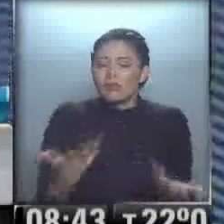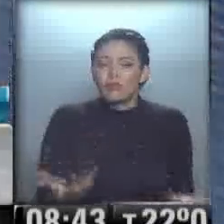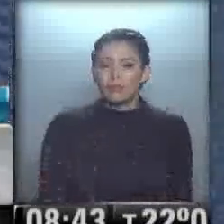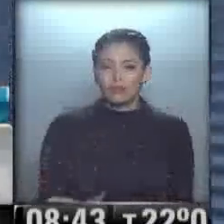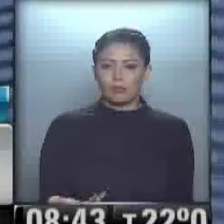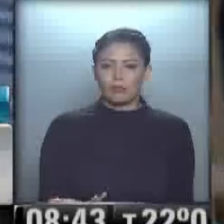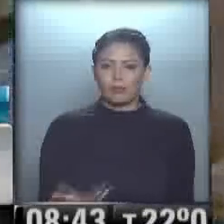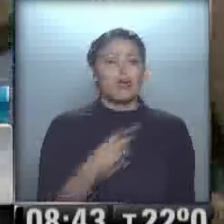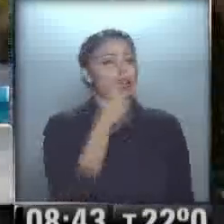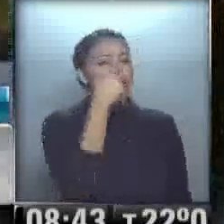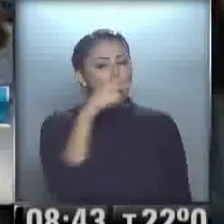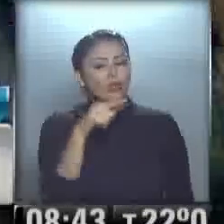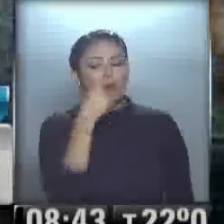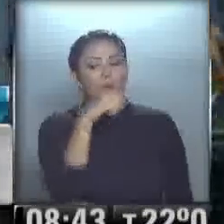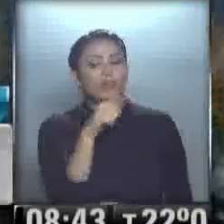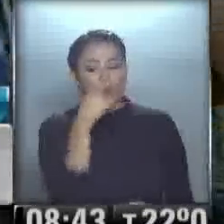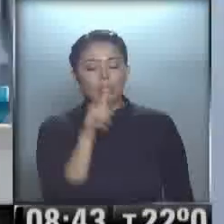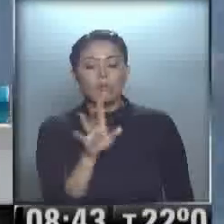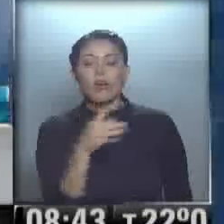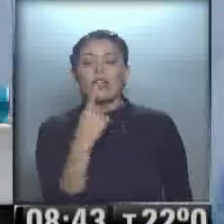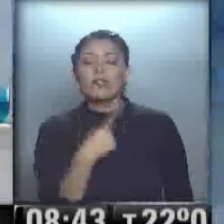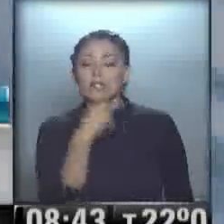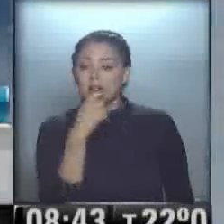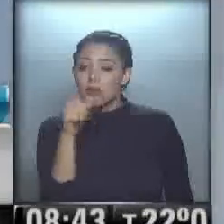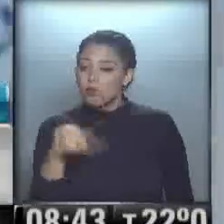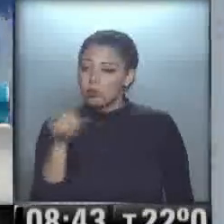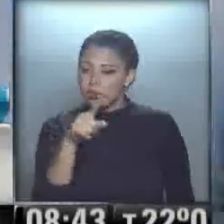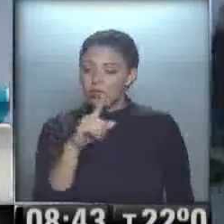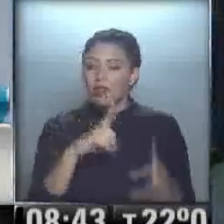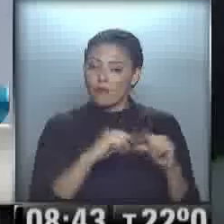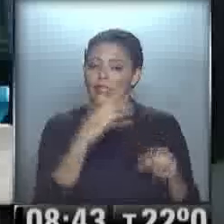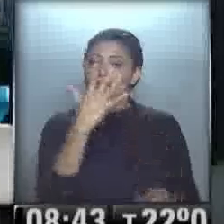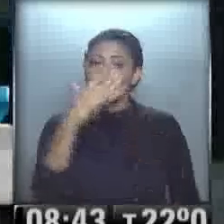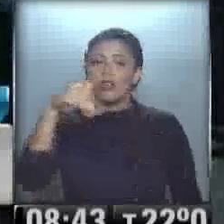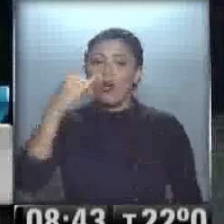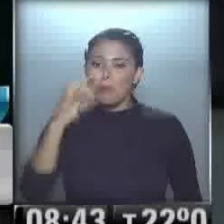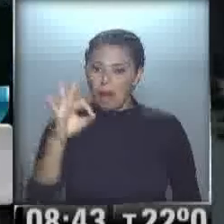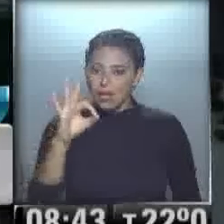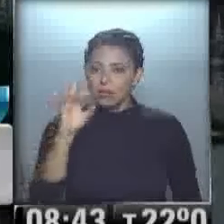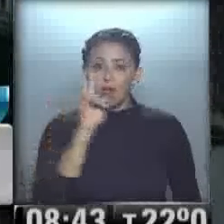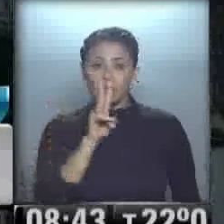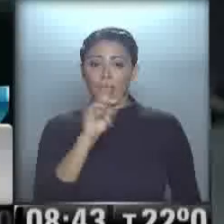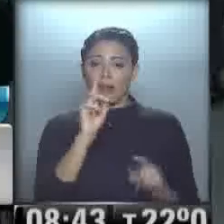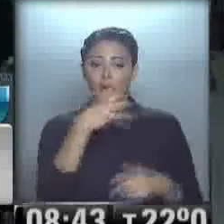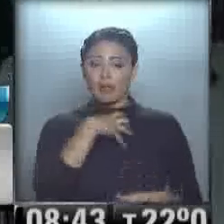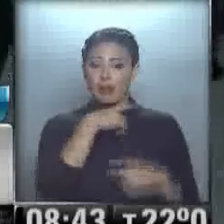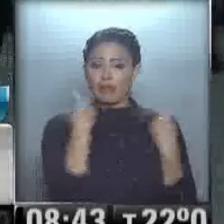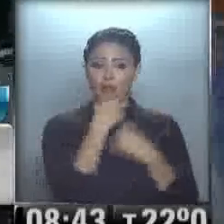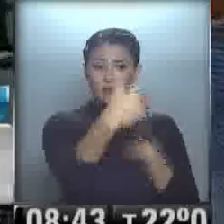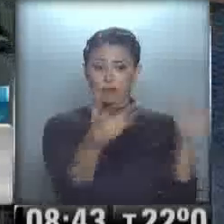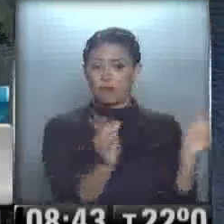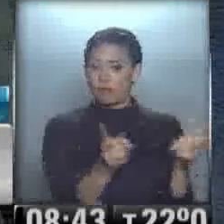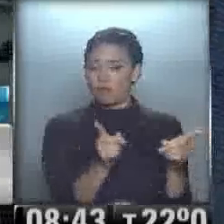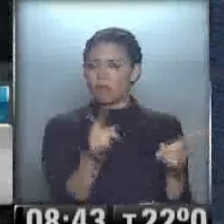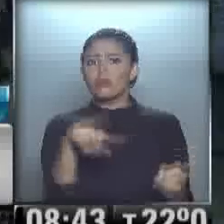digamos Y por último por último si ustedes el 5 de marzo que estos containers continúan que esta obra